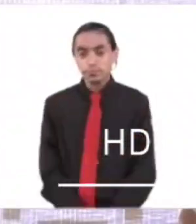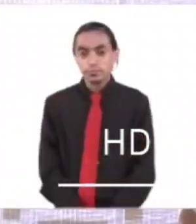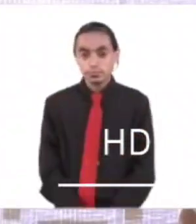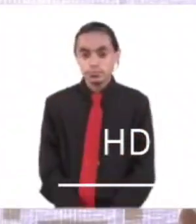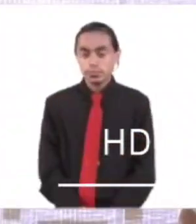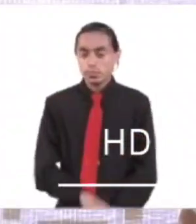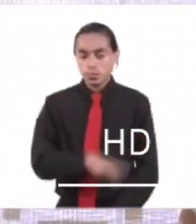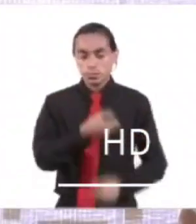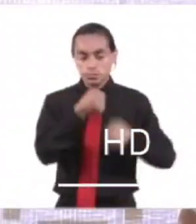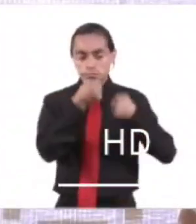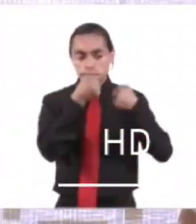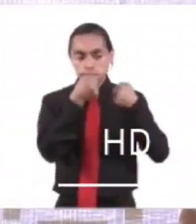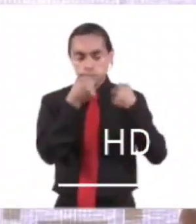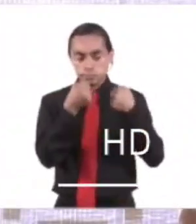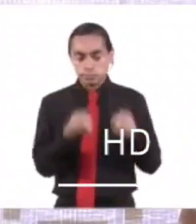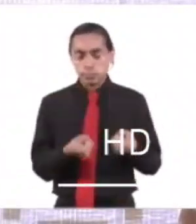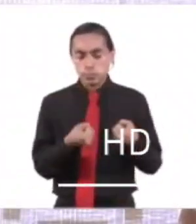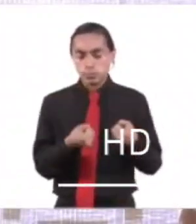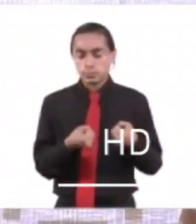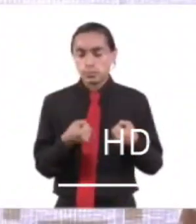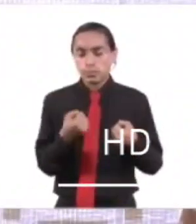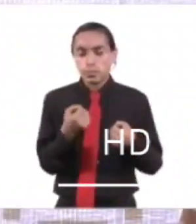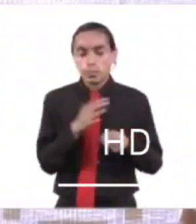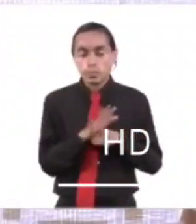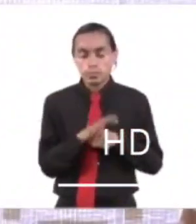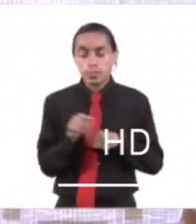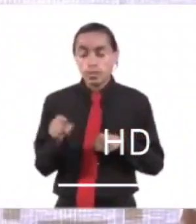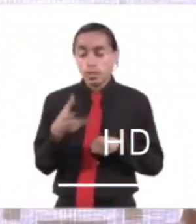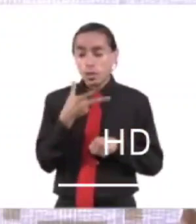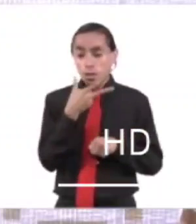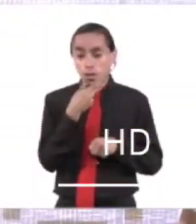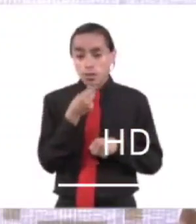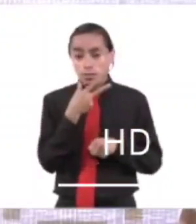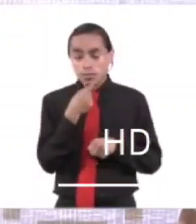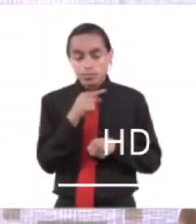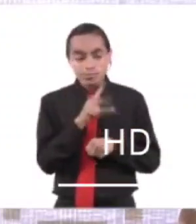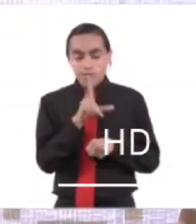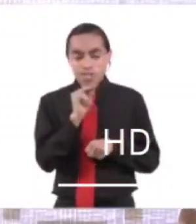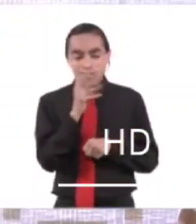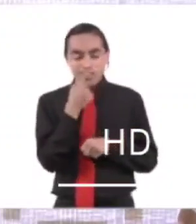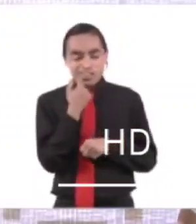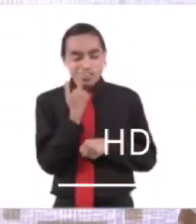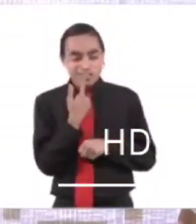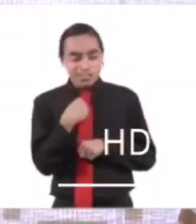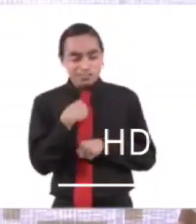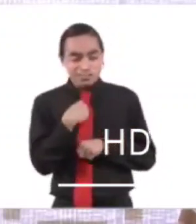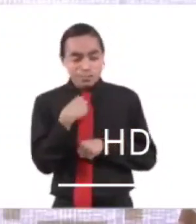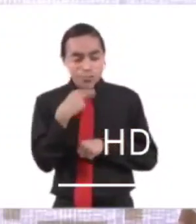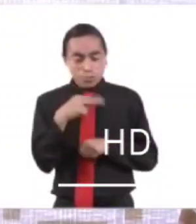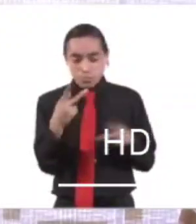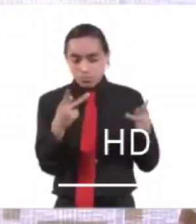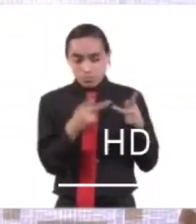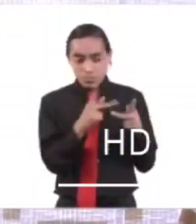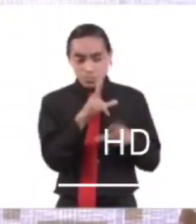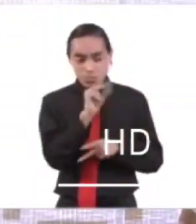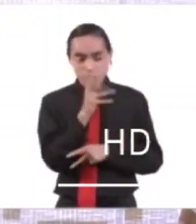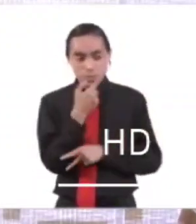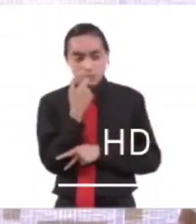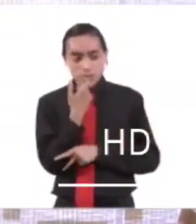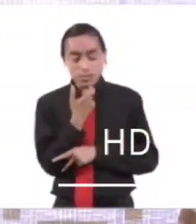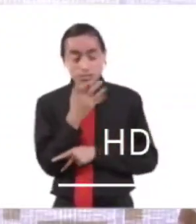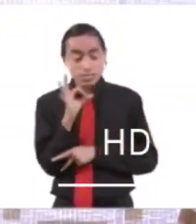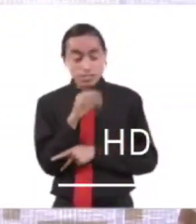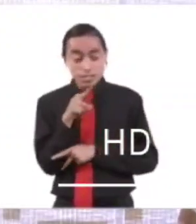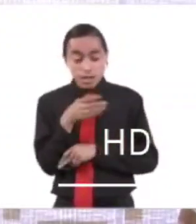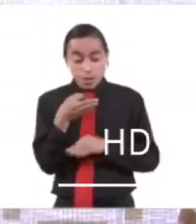completamente seguro que Monsiváis estaría en contra de ello. Si aquí estuviese, ya